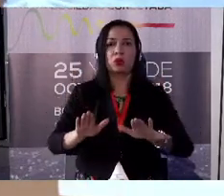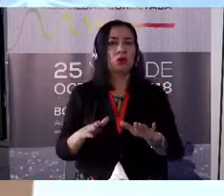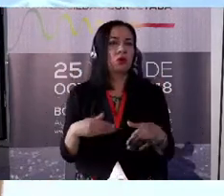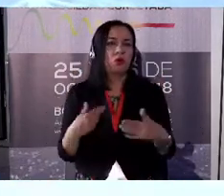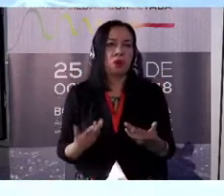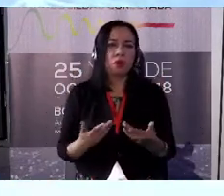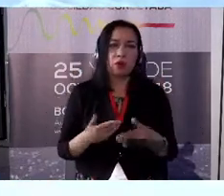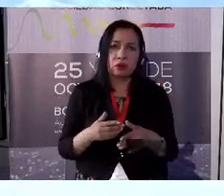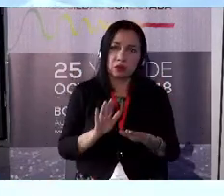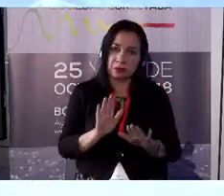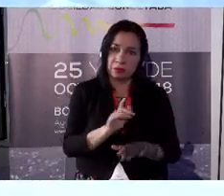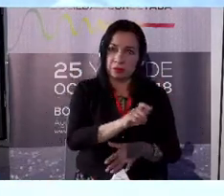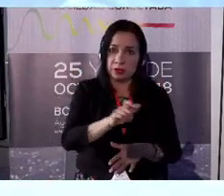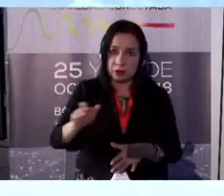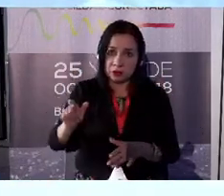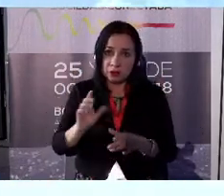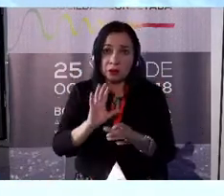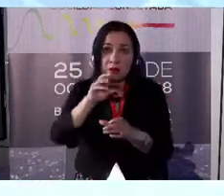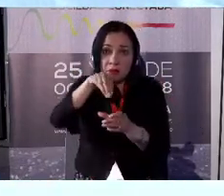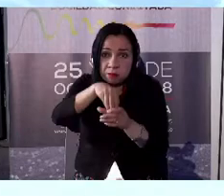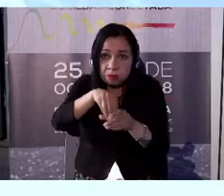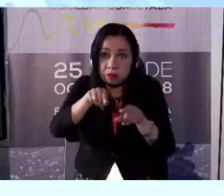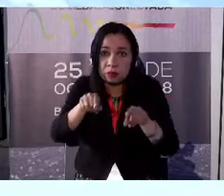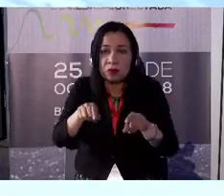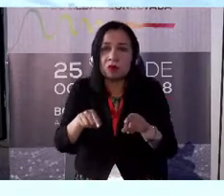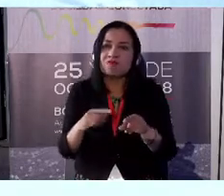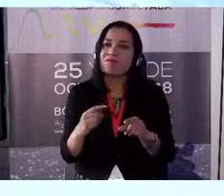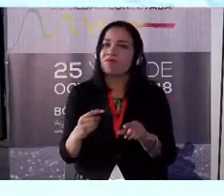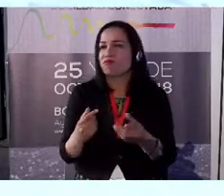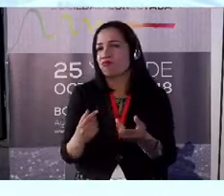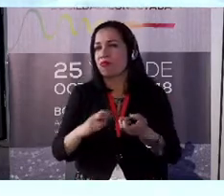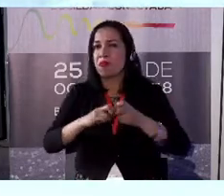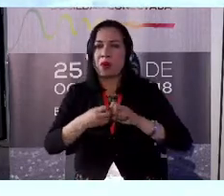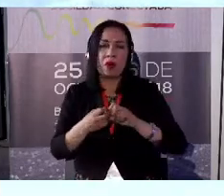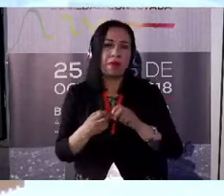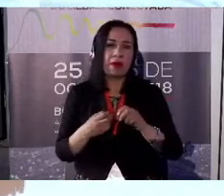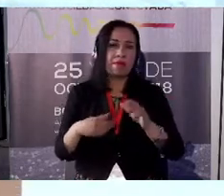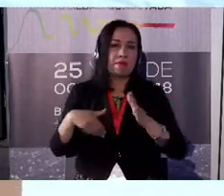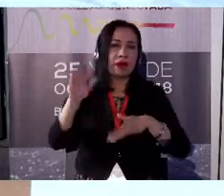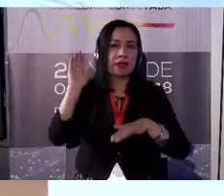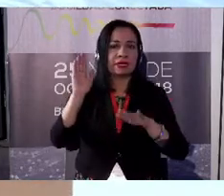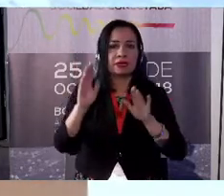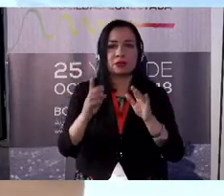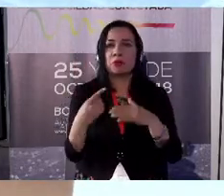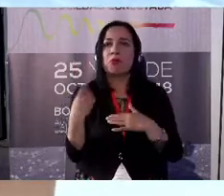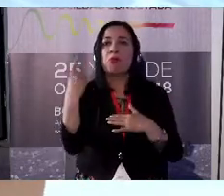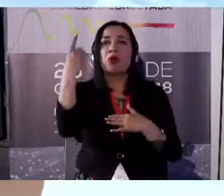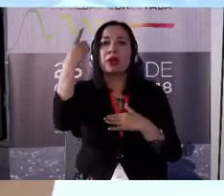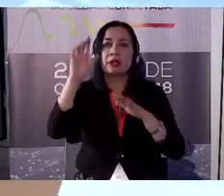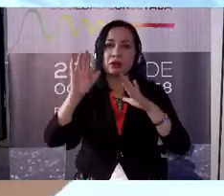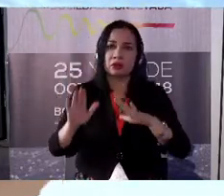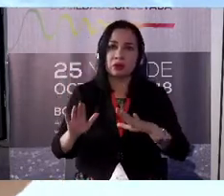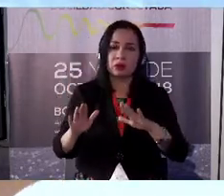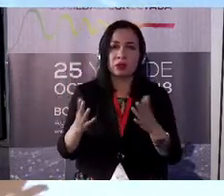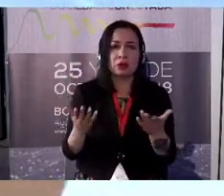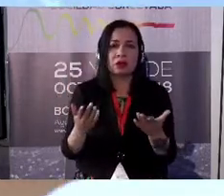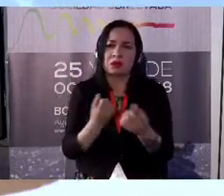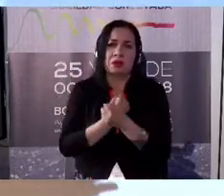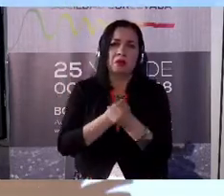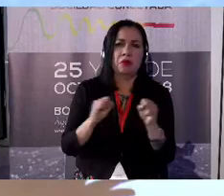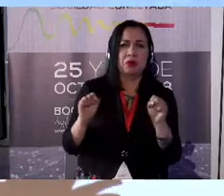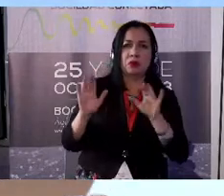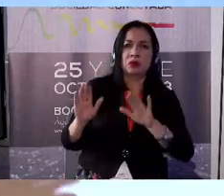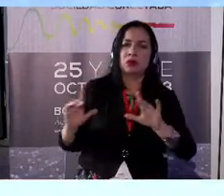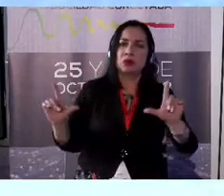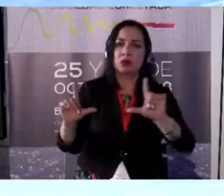por parte de quienes estaban involucrados, un problema político realmente, porque la pregunta es, ¿cómo es posible que Sky Network Television, que